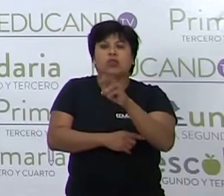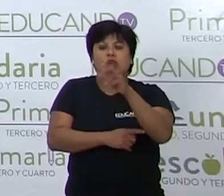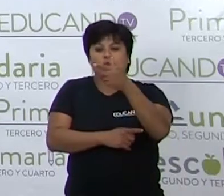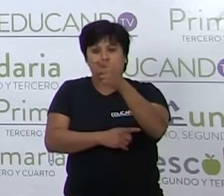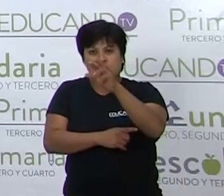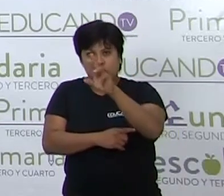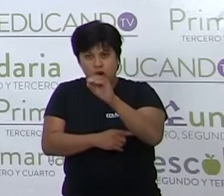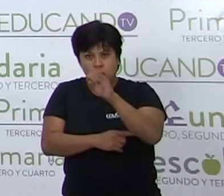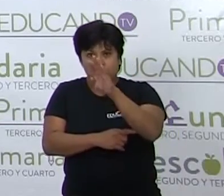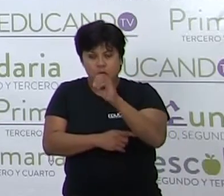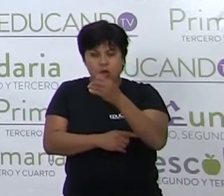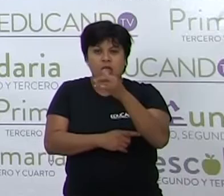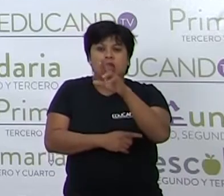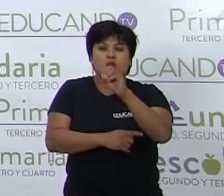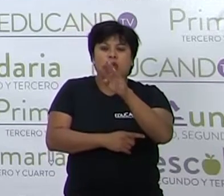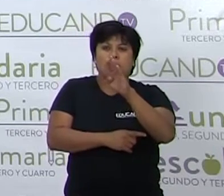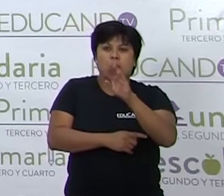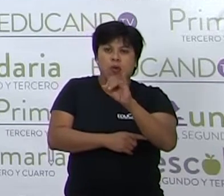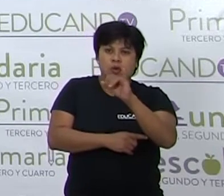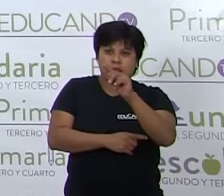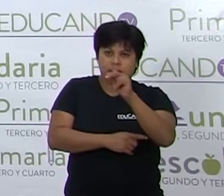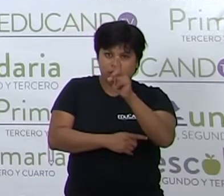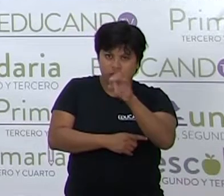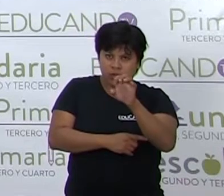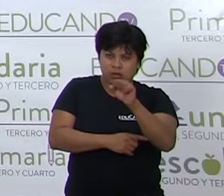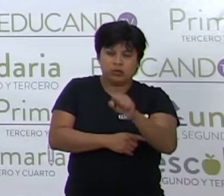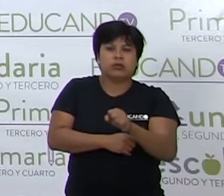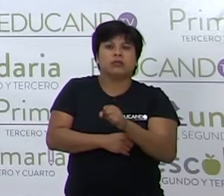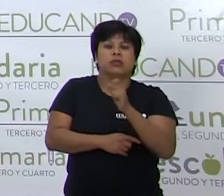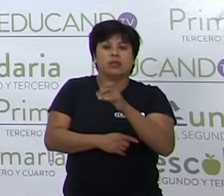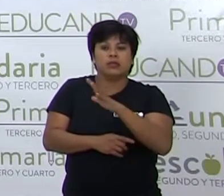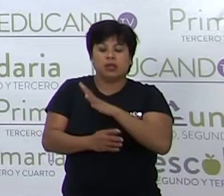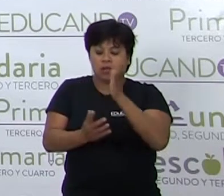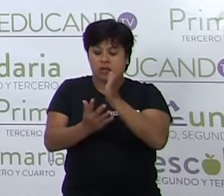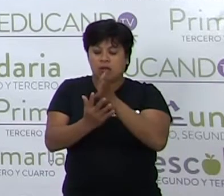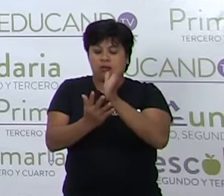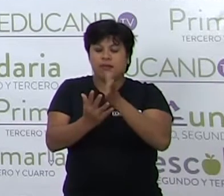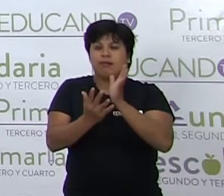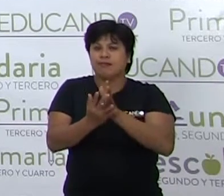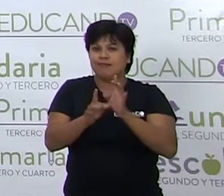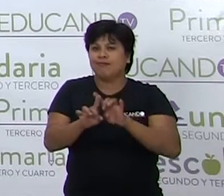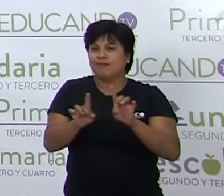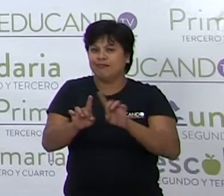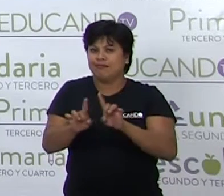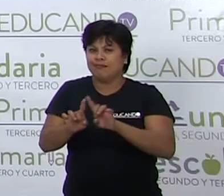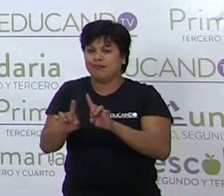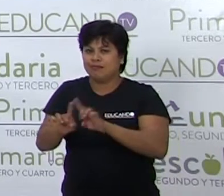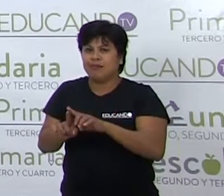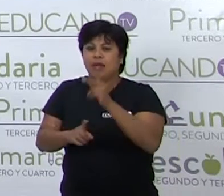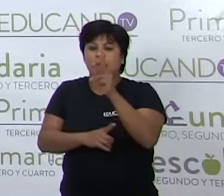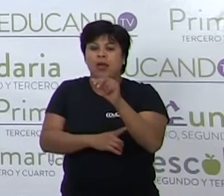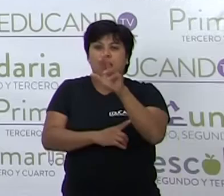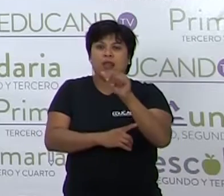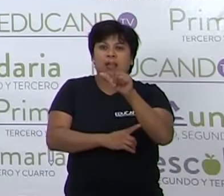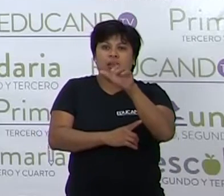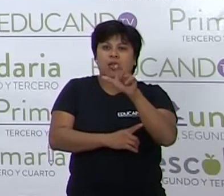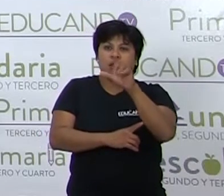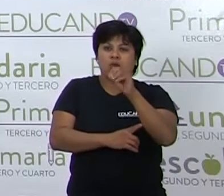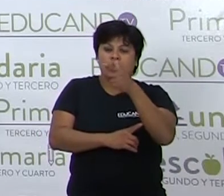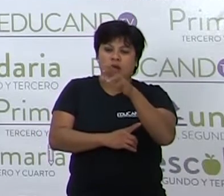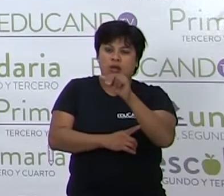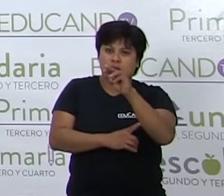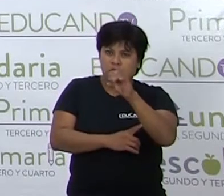entonces vamos a ponerle aquí que se clasifican los cuadriláteros en paralelo gramos